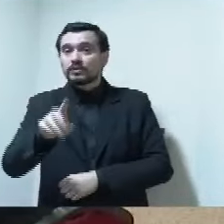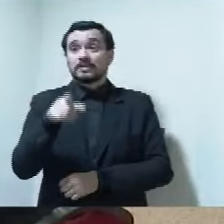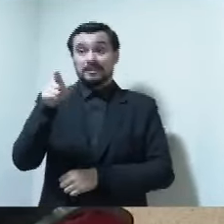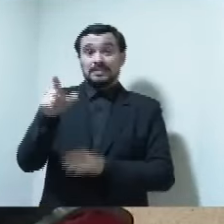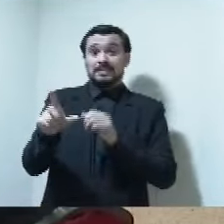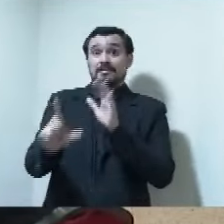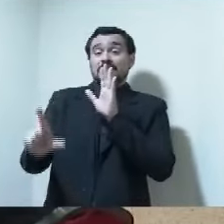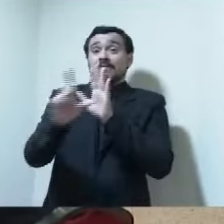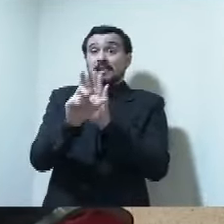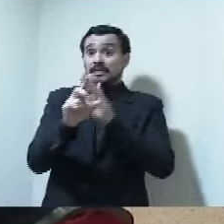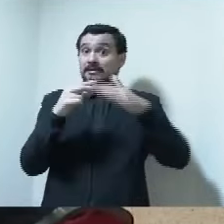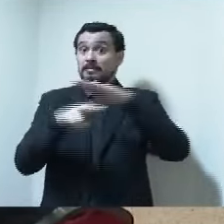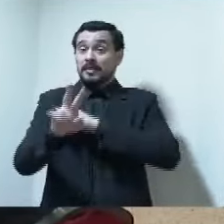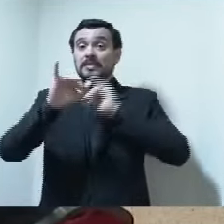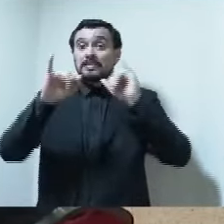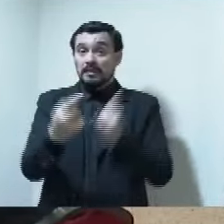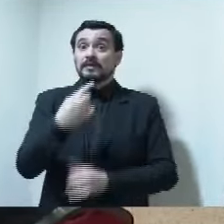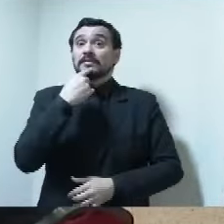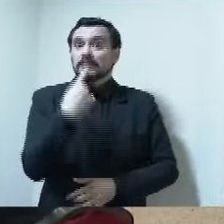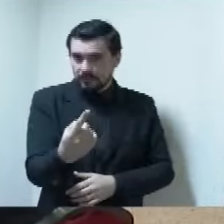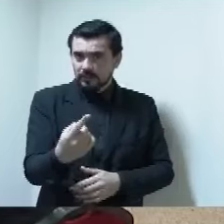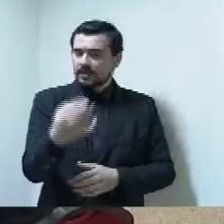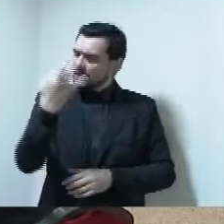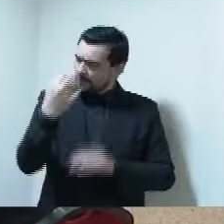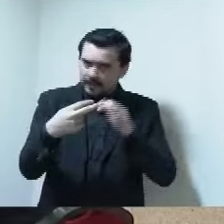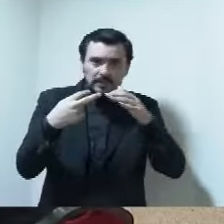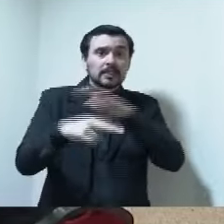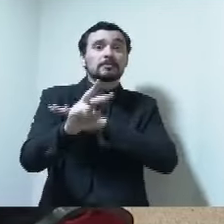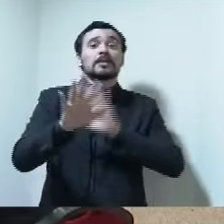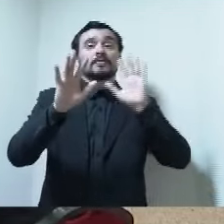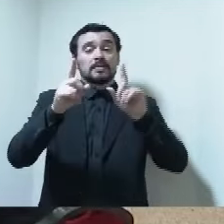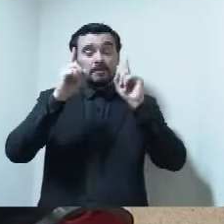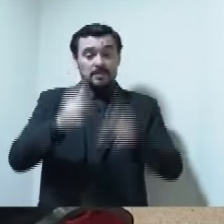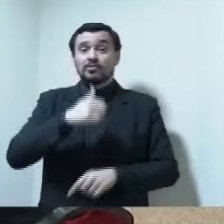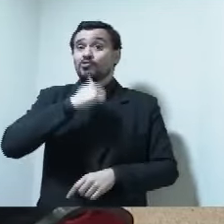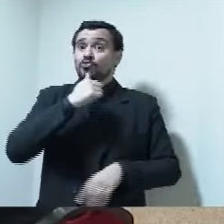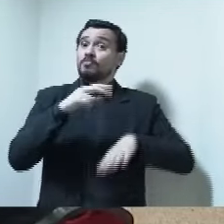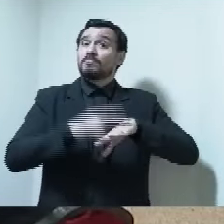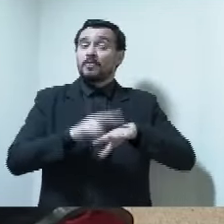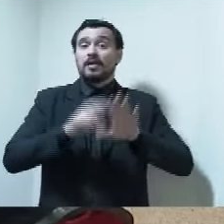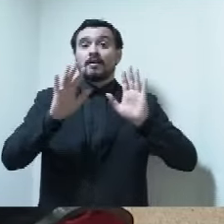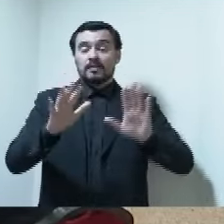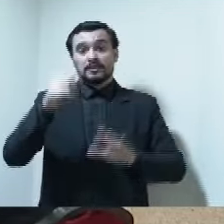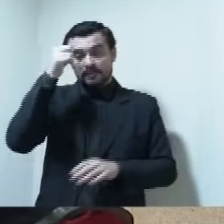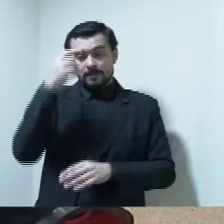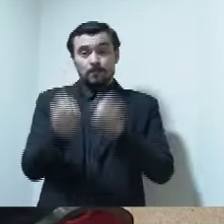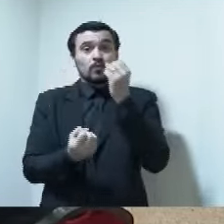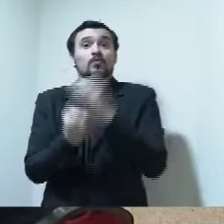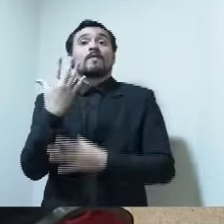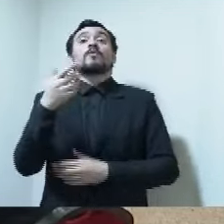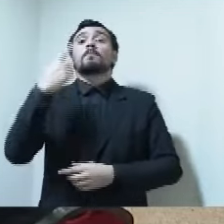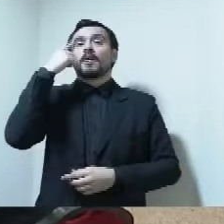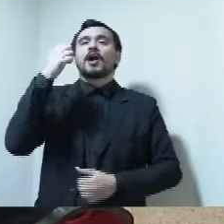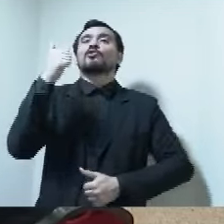de la Ley de Transparencia en la Gestión Pública y otras medidas inéditas en la historia del Estado paraguayo, como la implementación de los